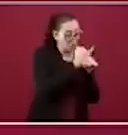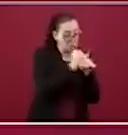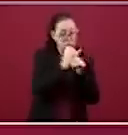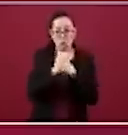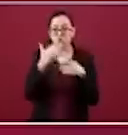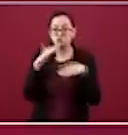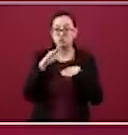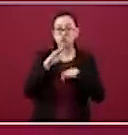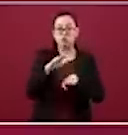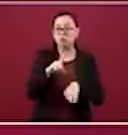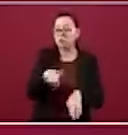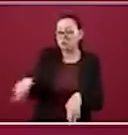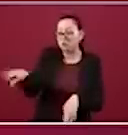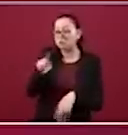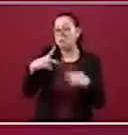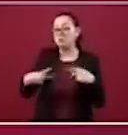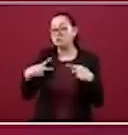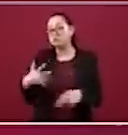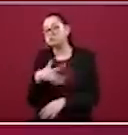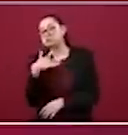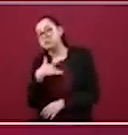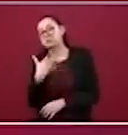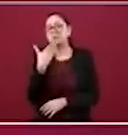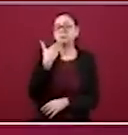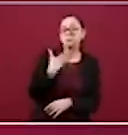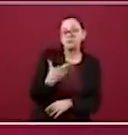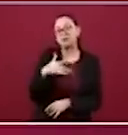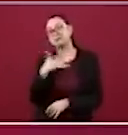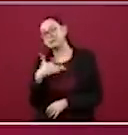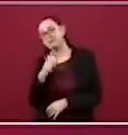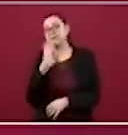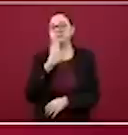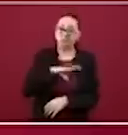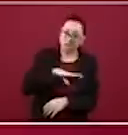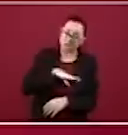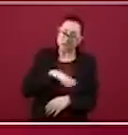estado de ánimo de la población en México